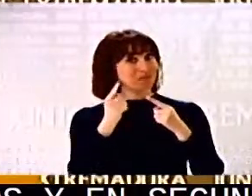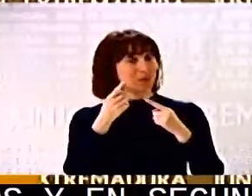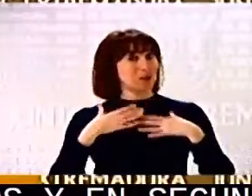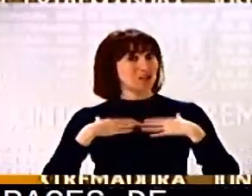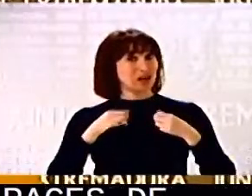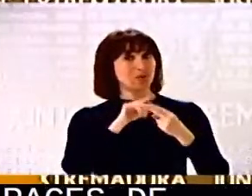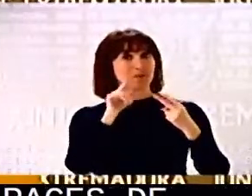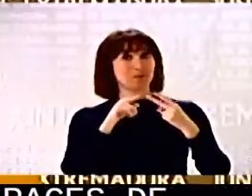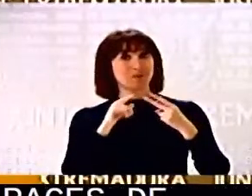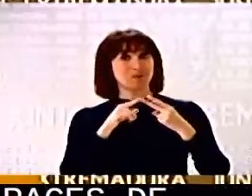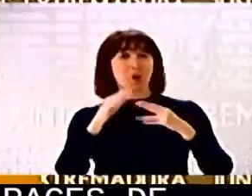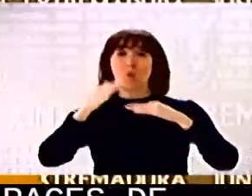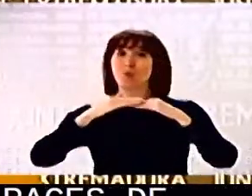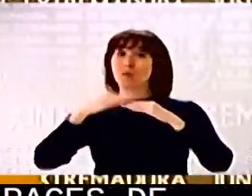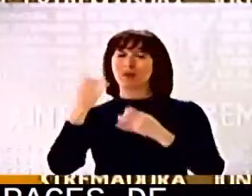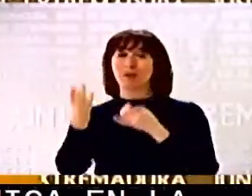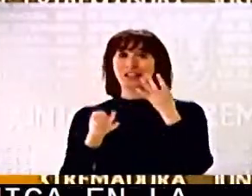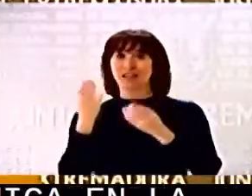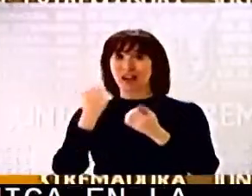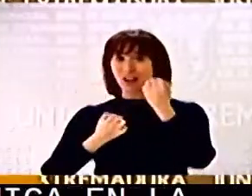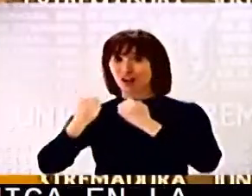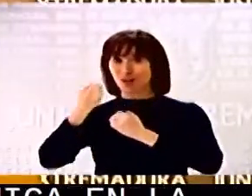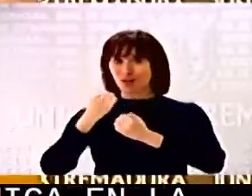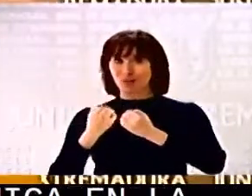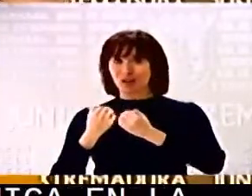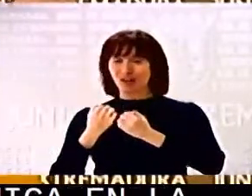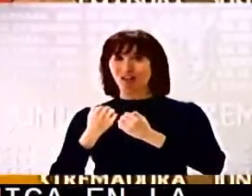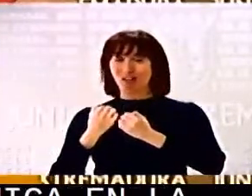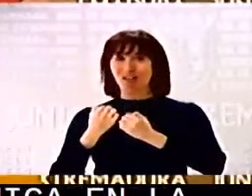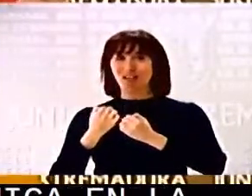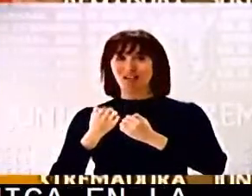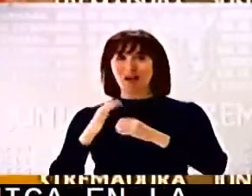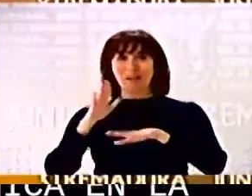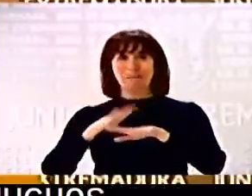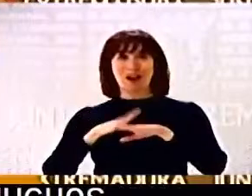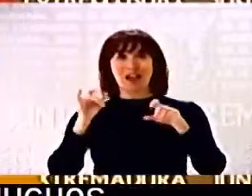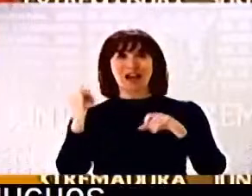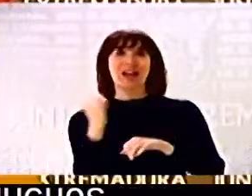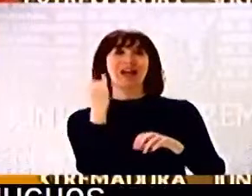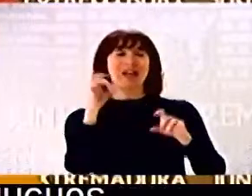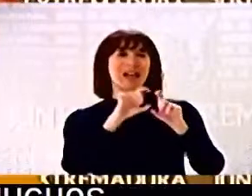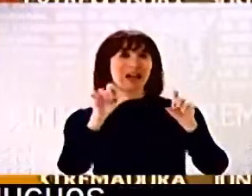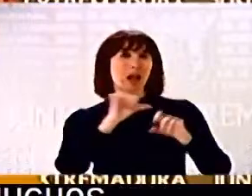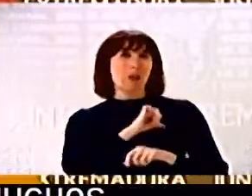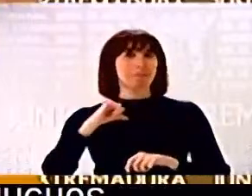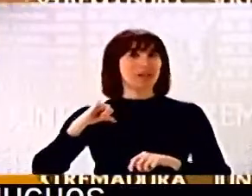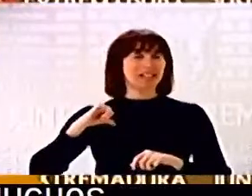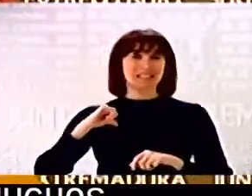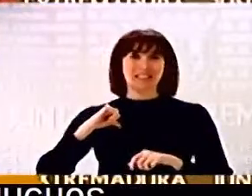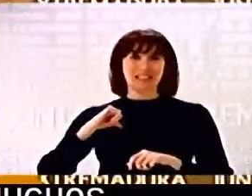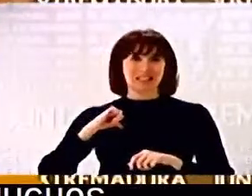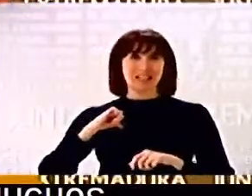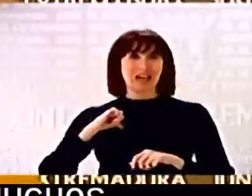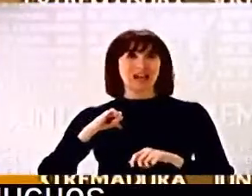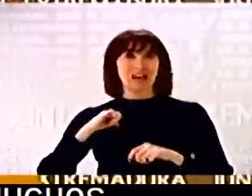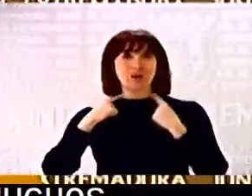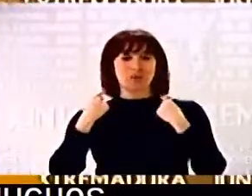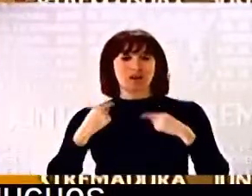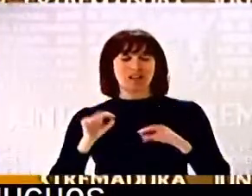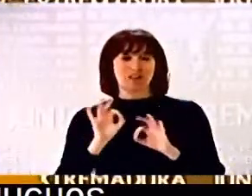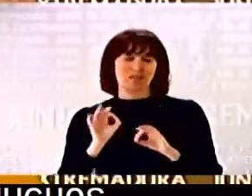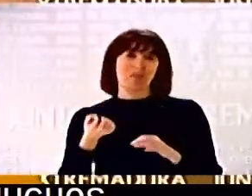mantener un mínimo de actividad económica en la región que no se lleve por delante a muchos empresarios, léase hostelero o de cualquier